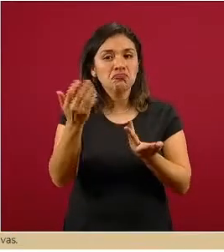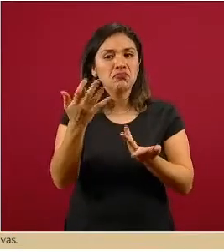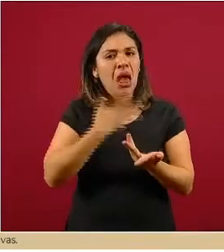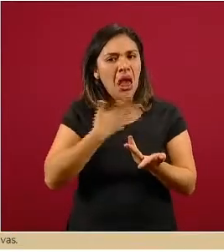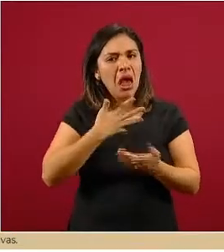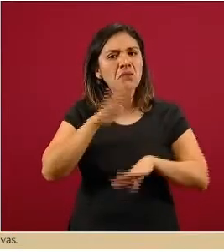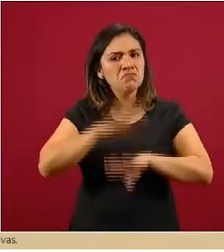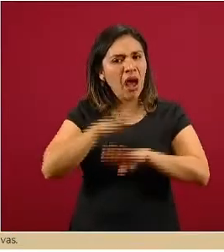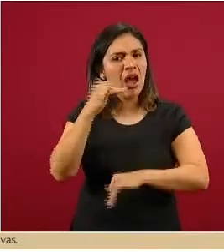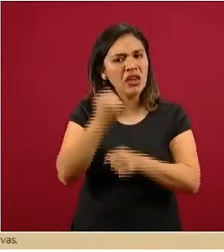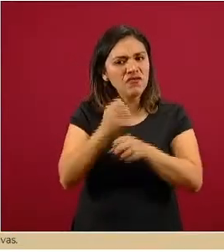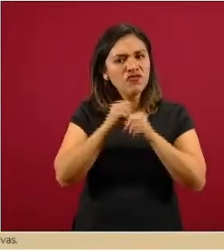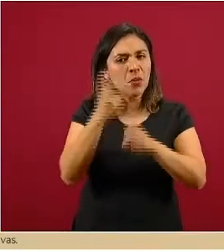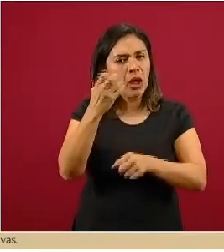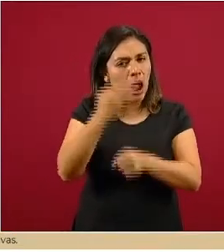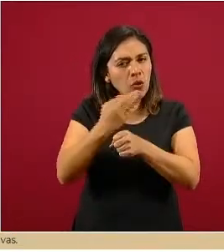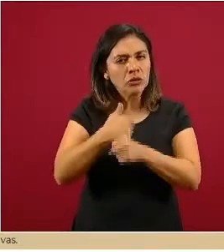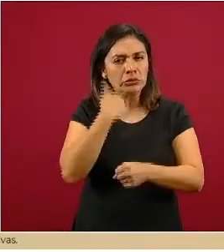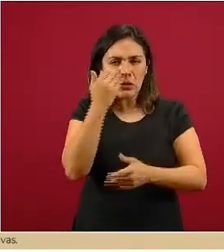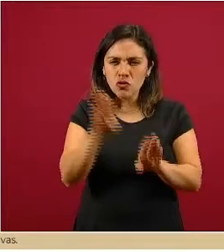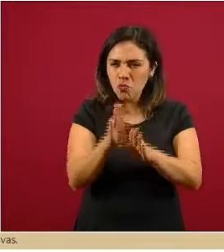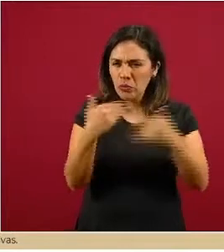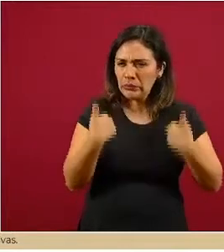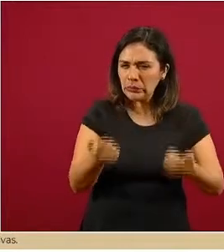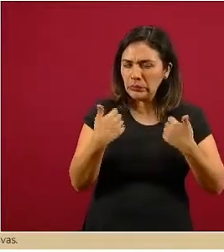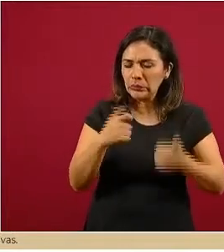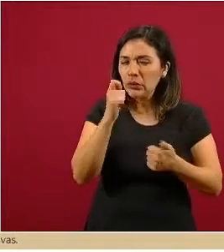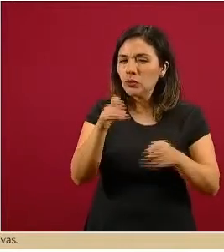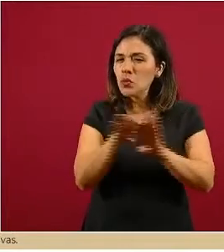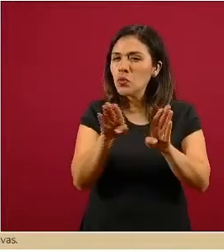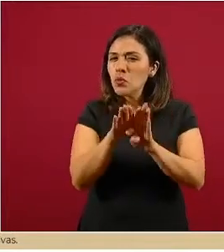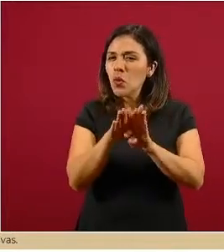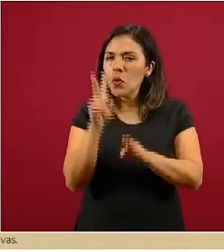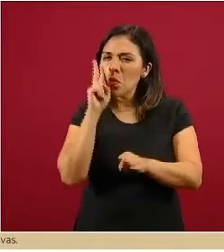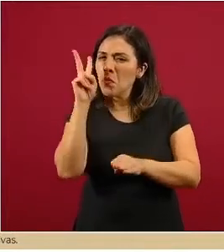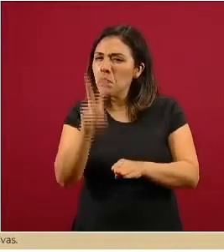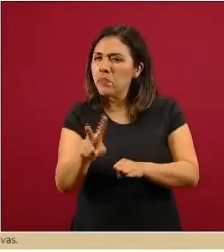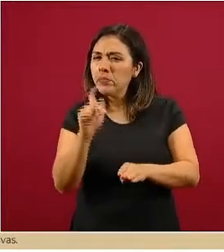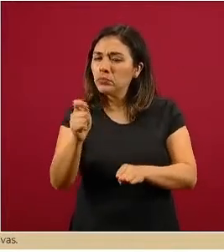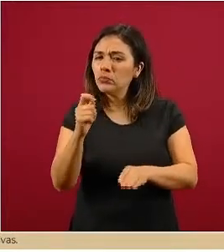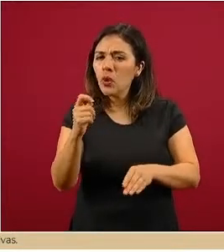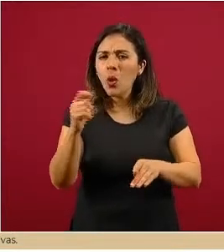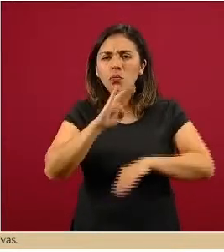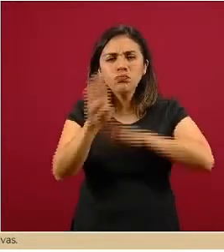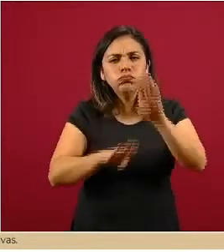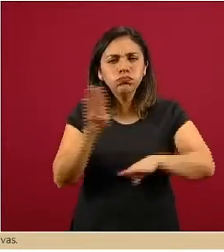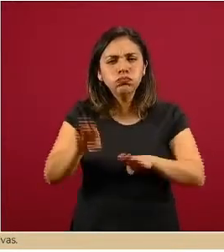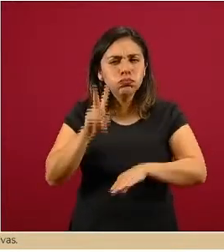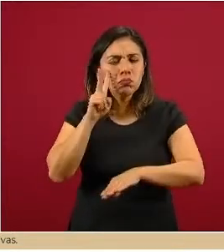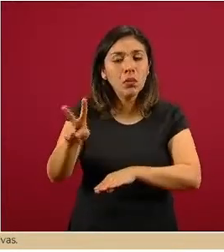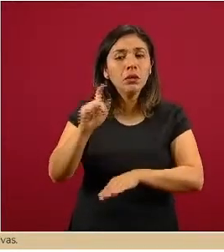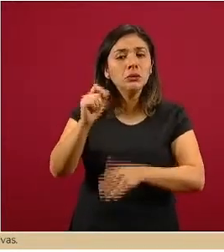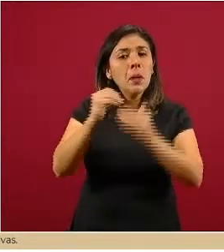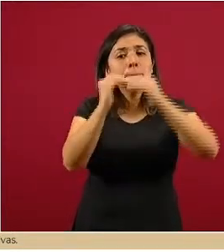pero aún en las mujeres tenemos una contribución importante de exceso de mortalidad. La siguiente, por favor. Y también vamos a presentar en